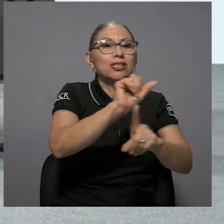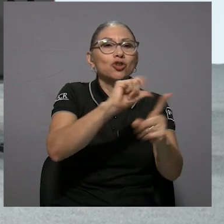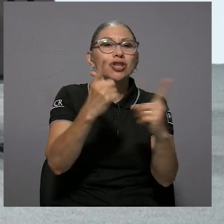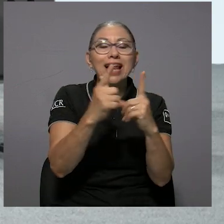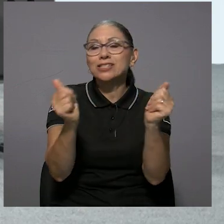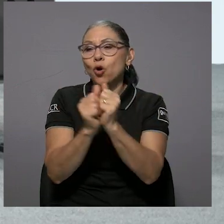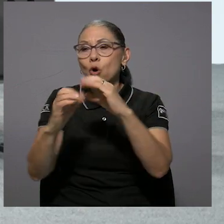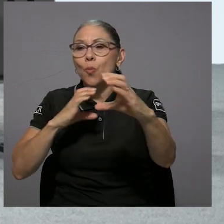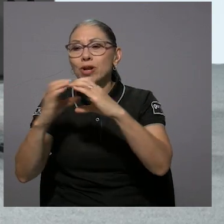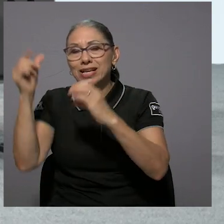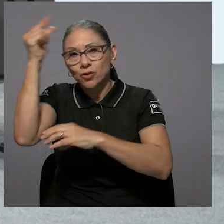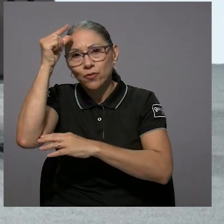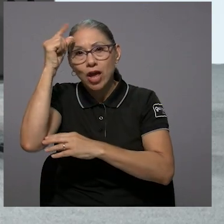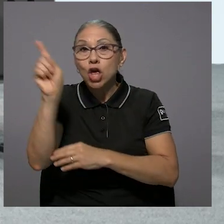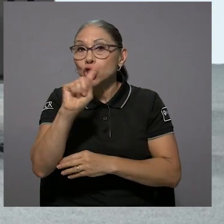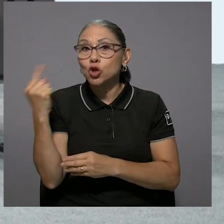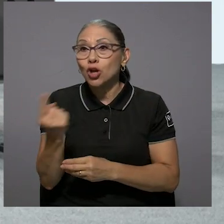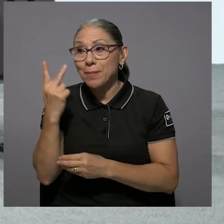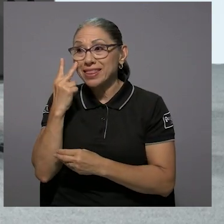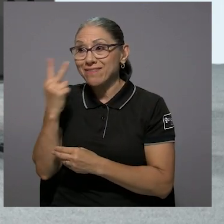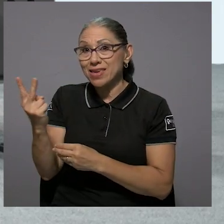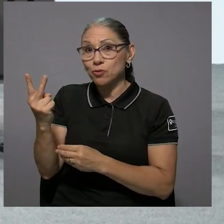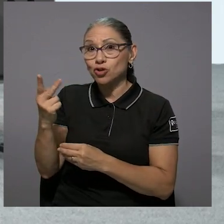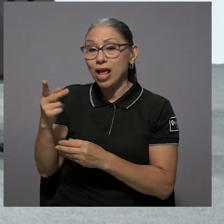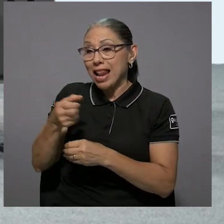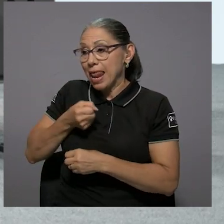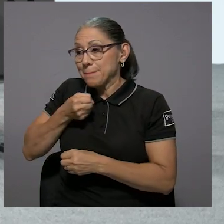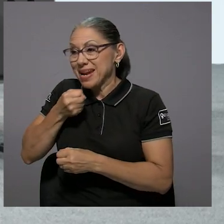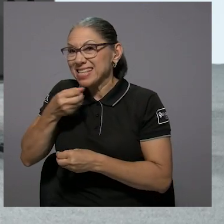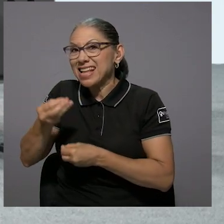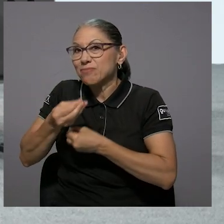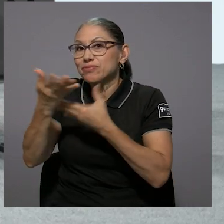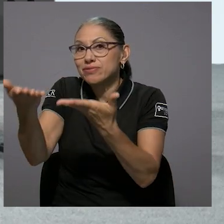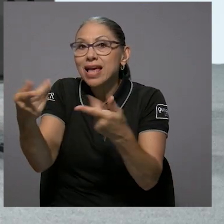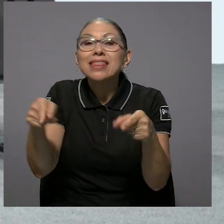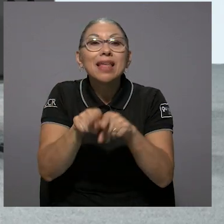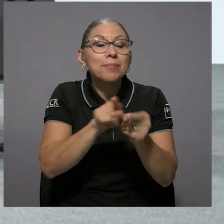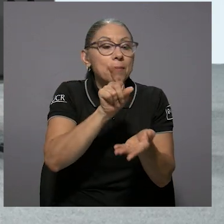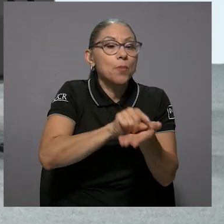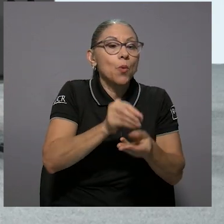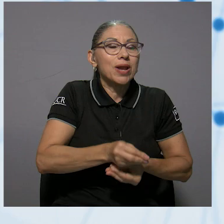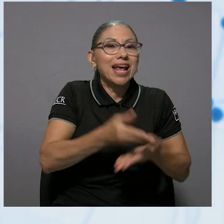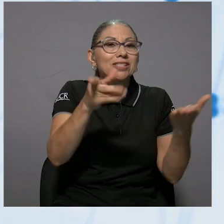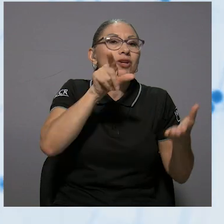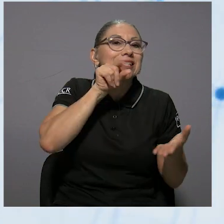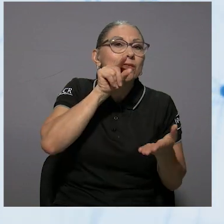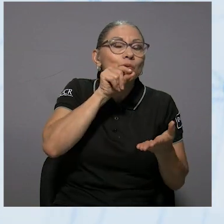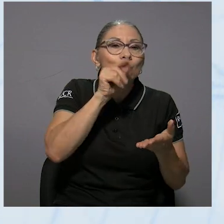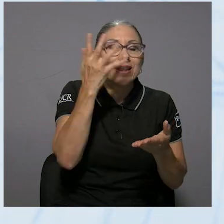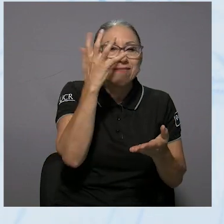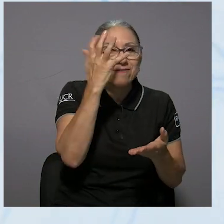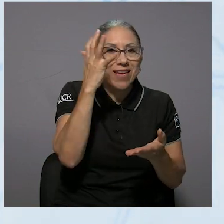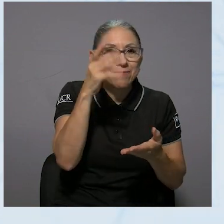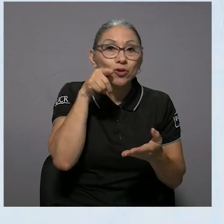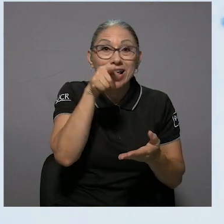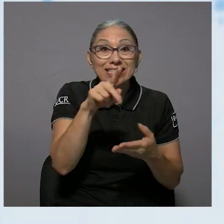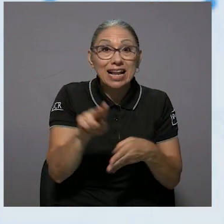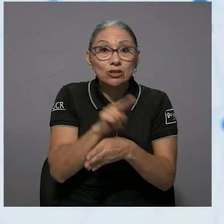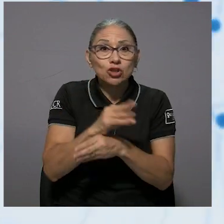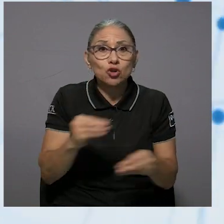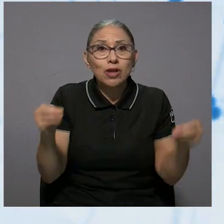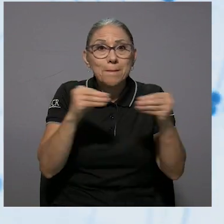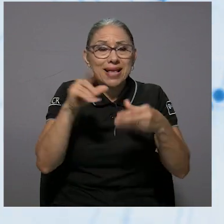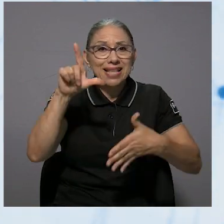gubernamental. Analizamos no solamente el boletín de prensa, sino también las publicaciones en Facebook y Twitter, que son los de mayor penetración, por lo menos